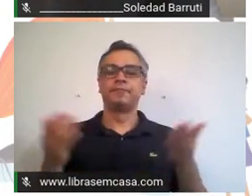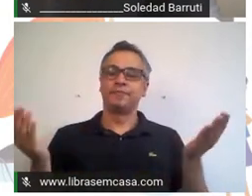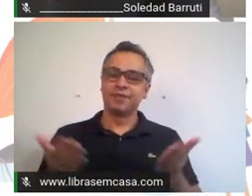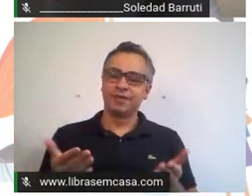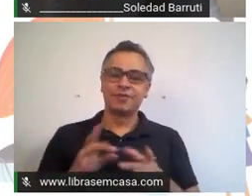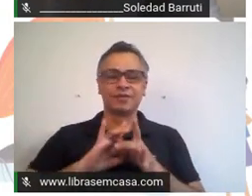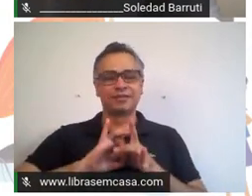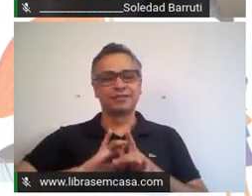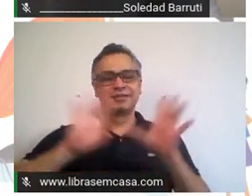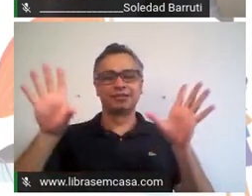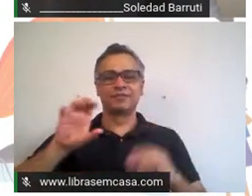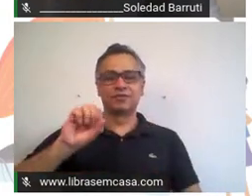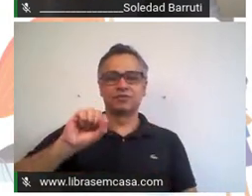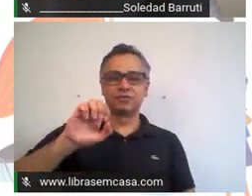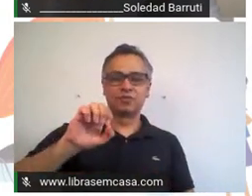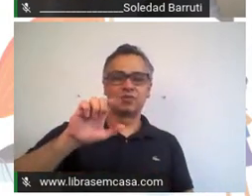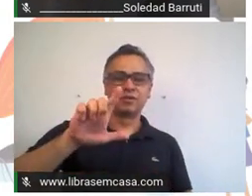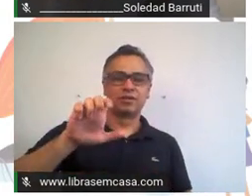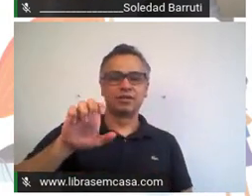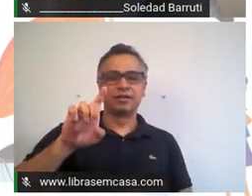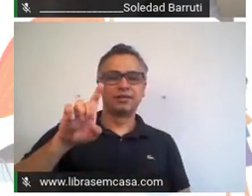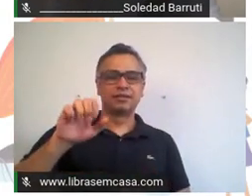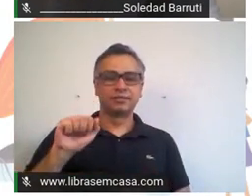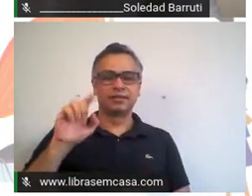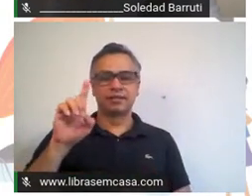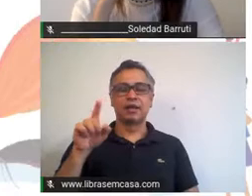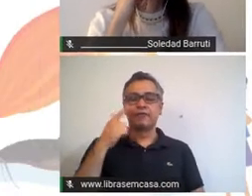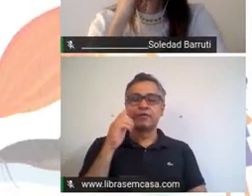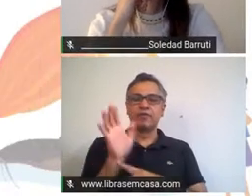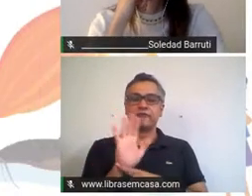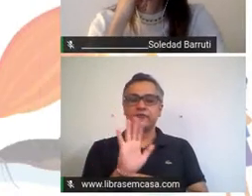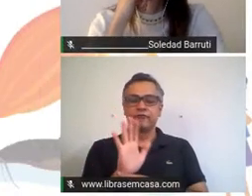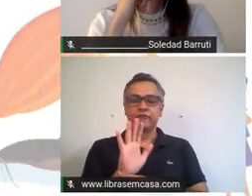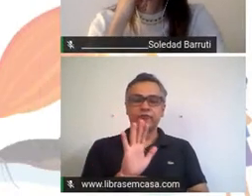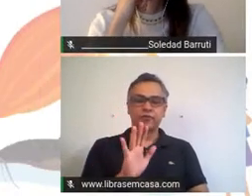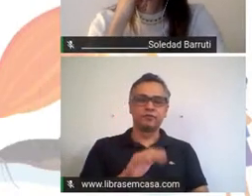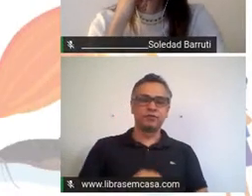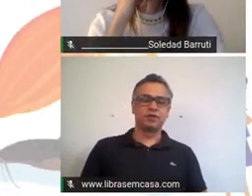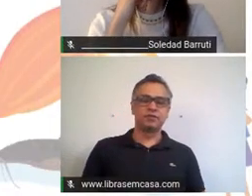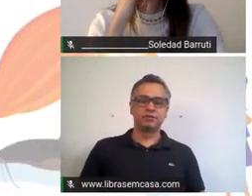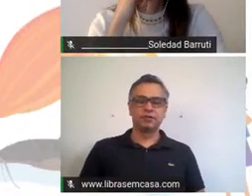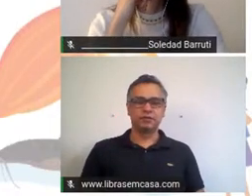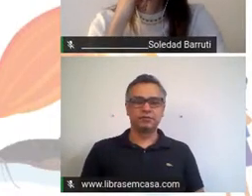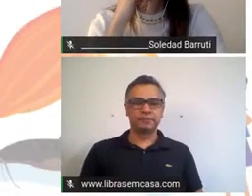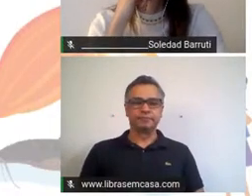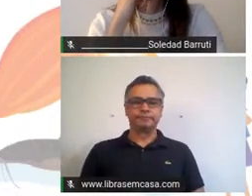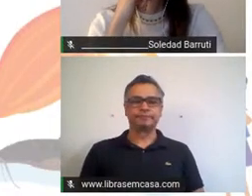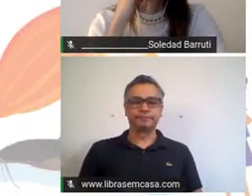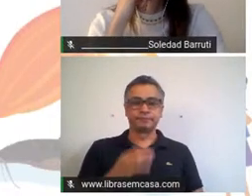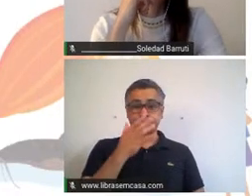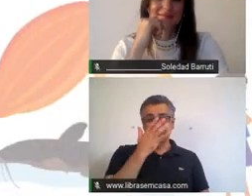para a Soledad, na verdade, para a gente assistir o vídeo que ela gravou. Obrigada.